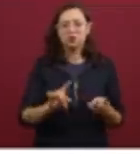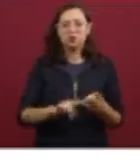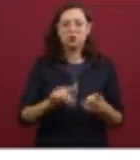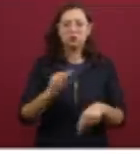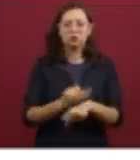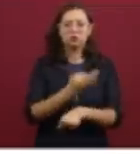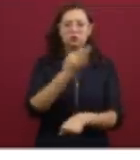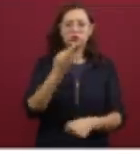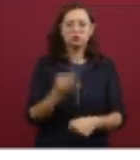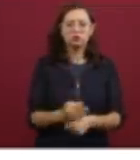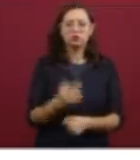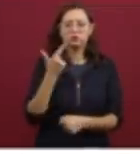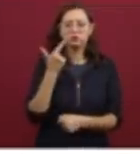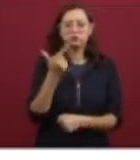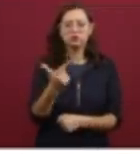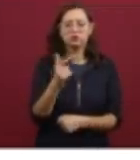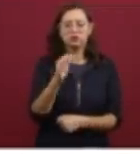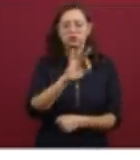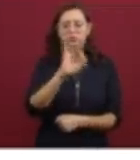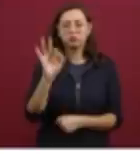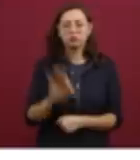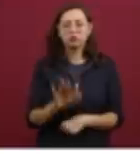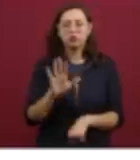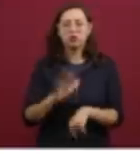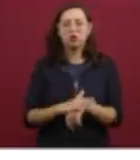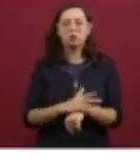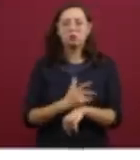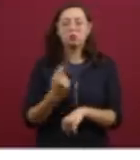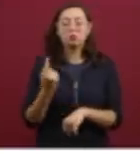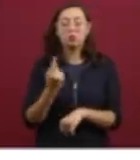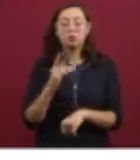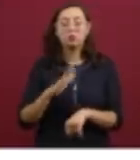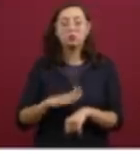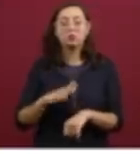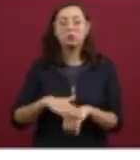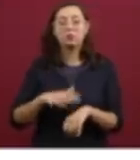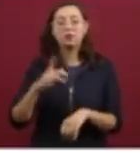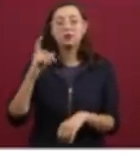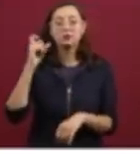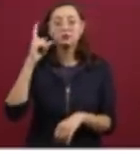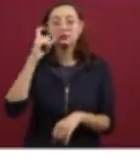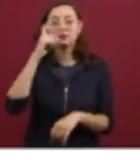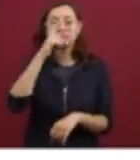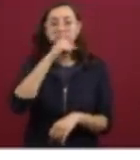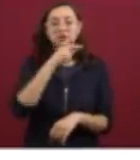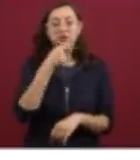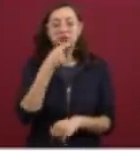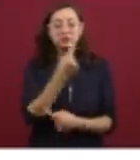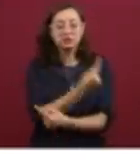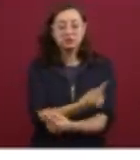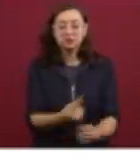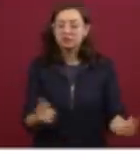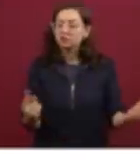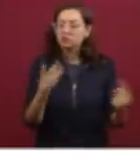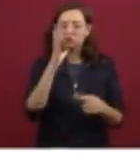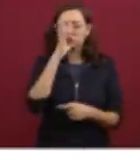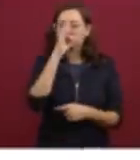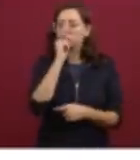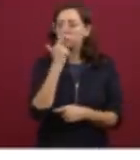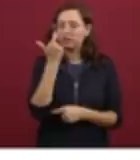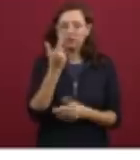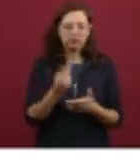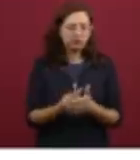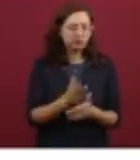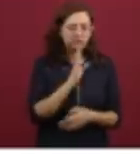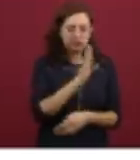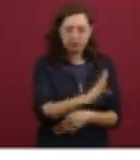casi al 7%, porque tiene la complejidad de que evidentemente los niños no pueden recibir el apoyo de manera directa